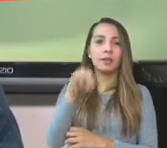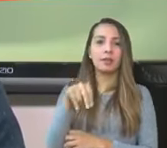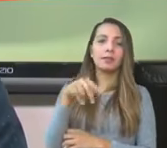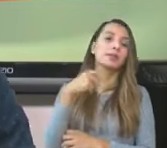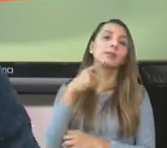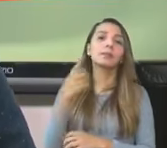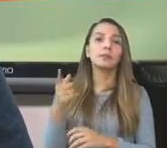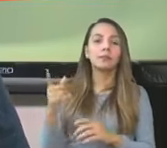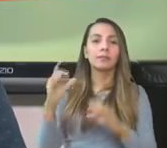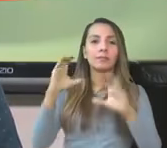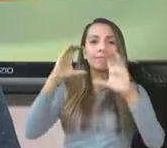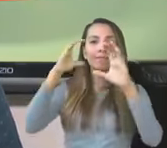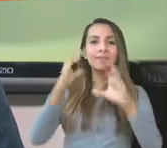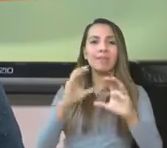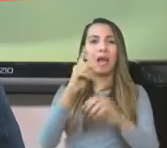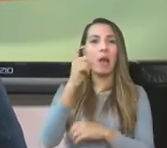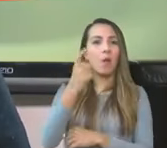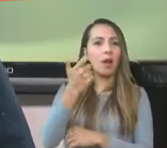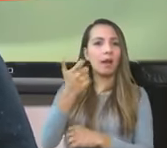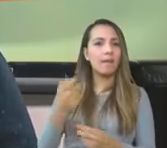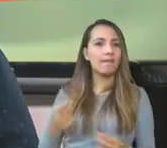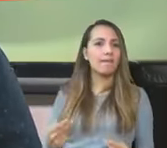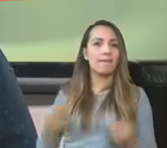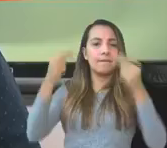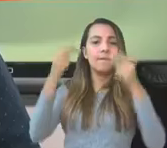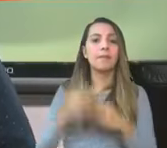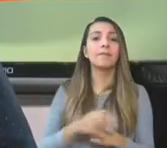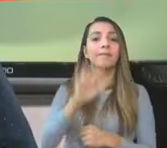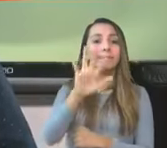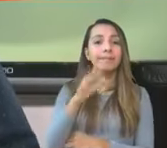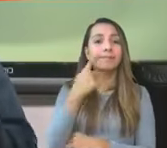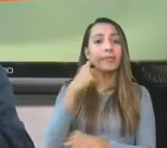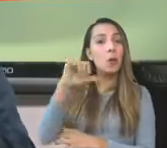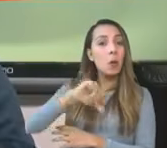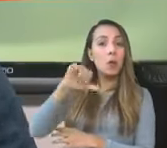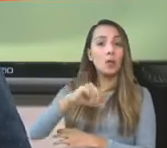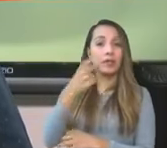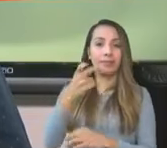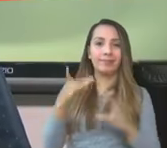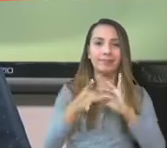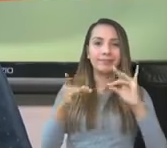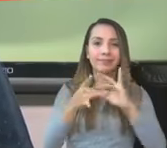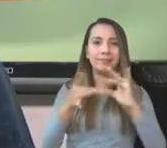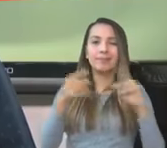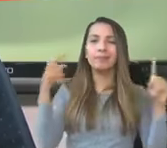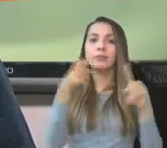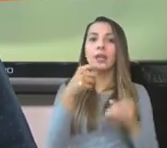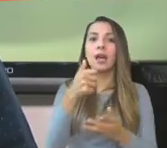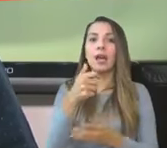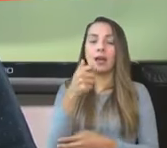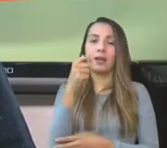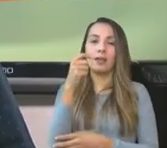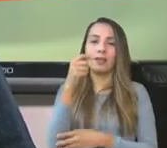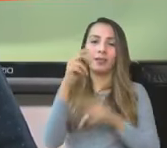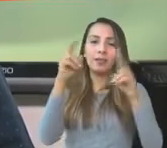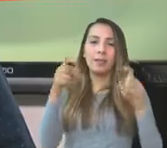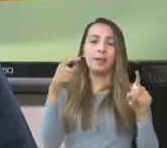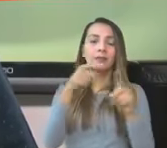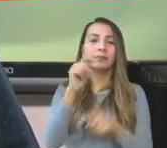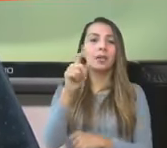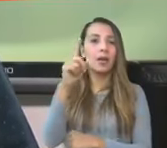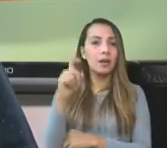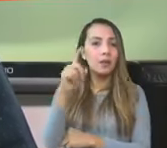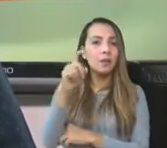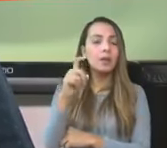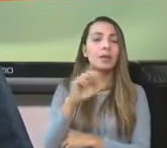las pipas bien cara. Y fíjense que lo que vamos a tratar el día de hoy es precisamente el tema del agua. El día de hoy se